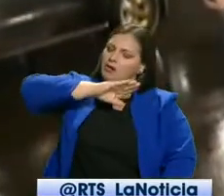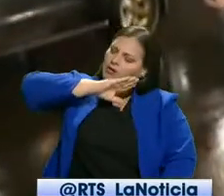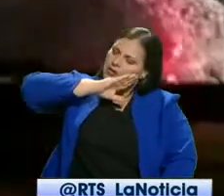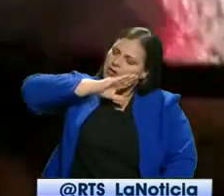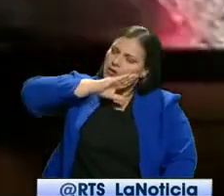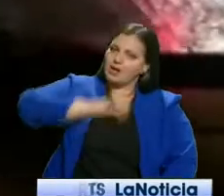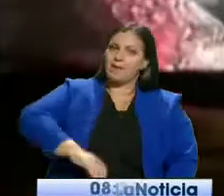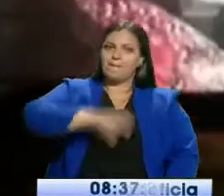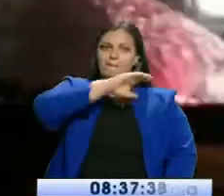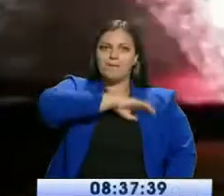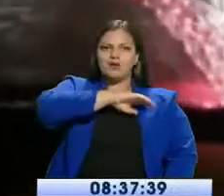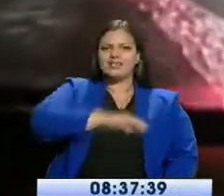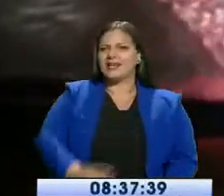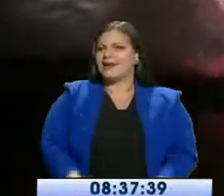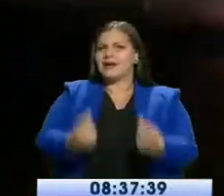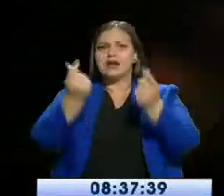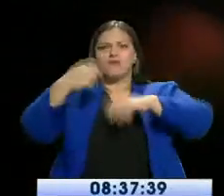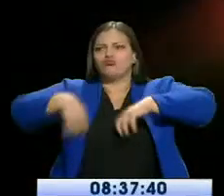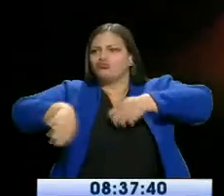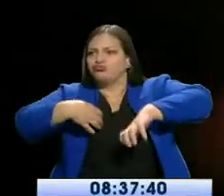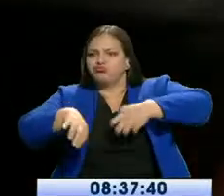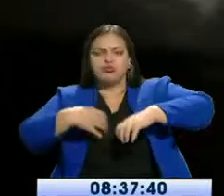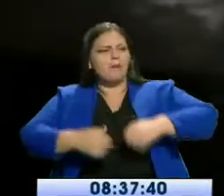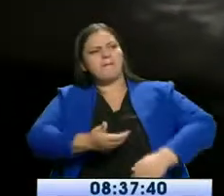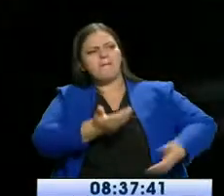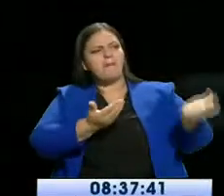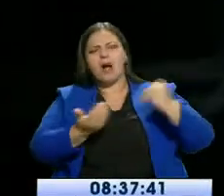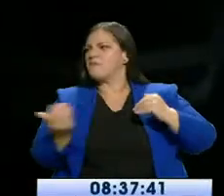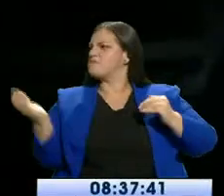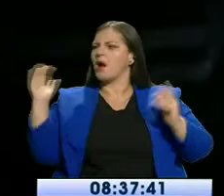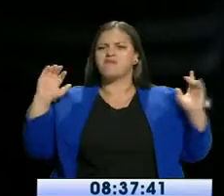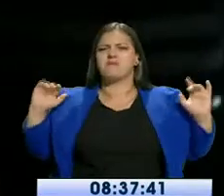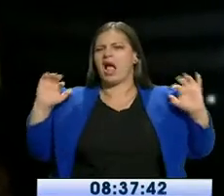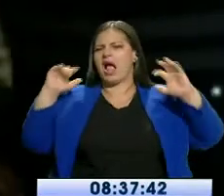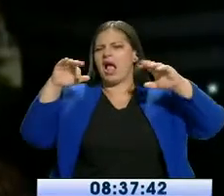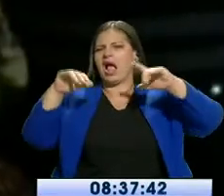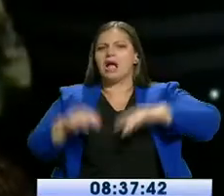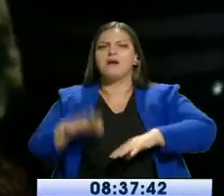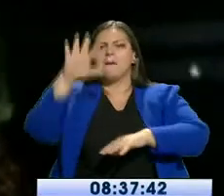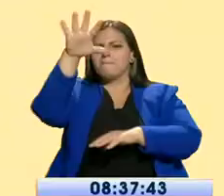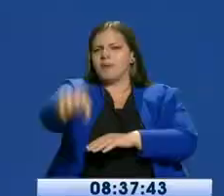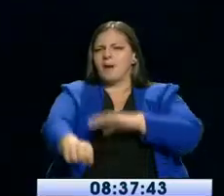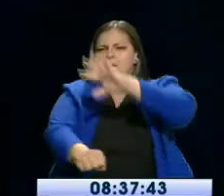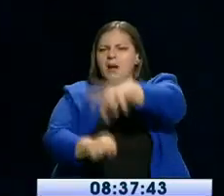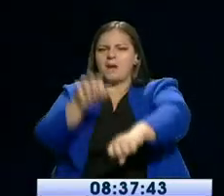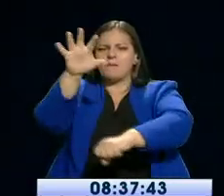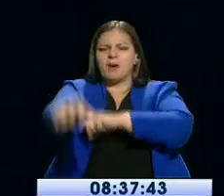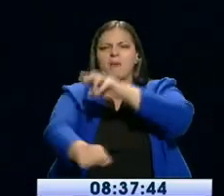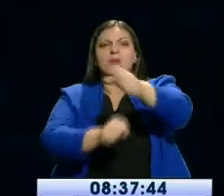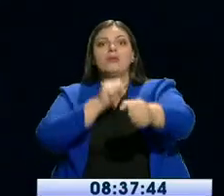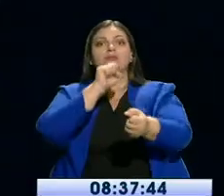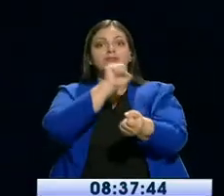policiales realizan las últimas coordinaciones para que el trabajo salga de acuerdo a la planificación.